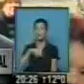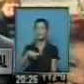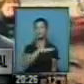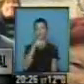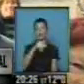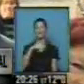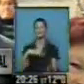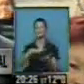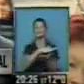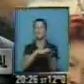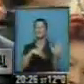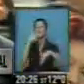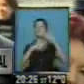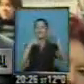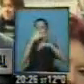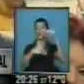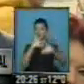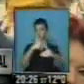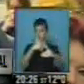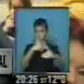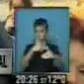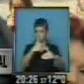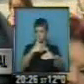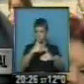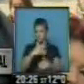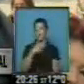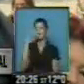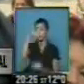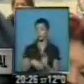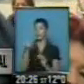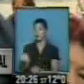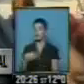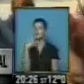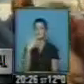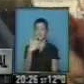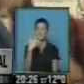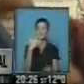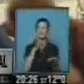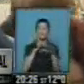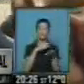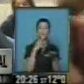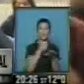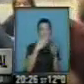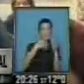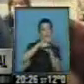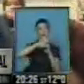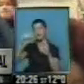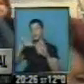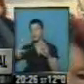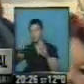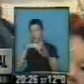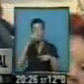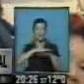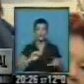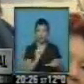desarrollo prioritario al sur de la ciudad, donde hoy en día vos tenés 5 veces más homicidios que en otros lugares, la mortalidad infantil que es el doble,